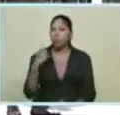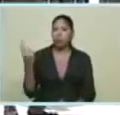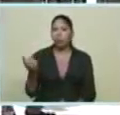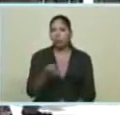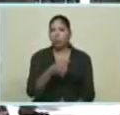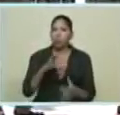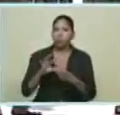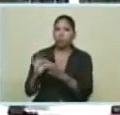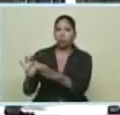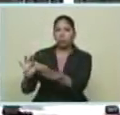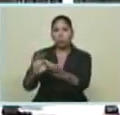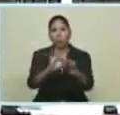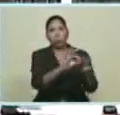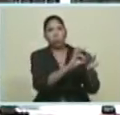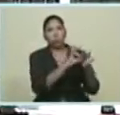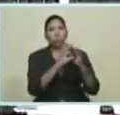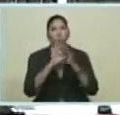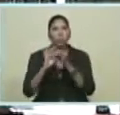del pueblo.